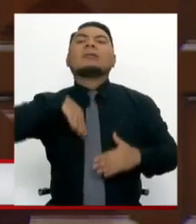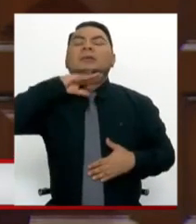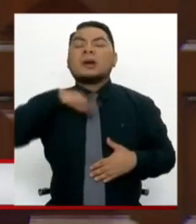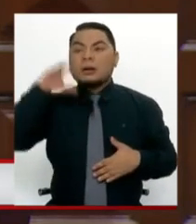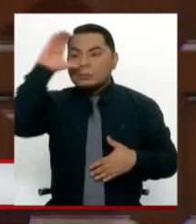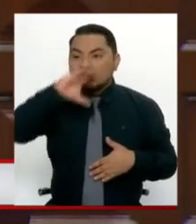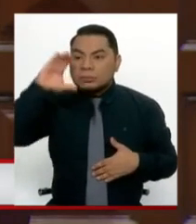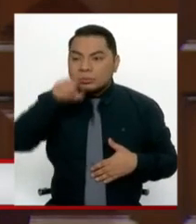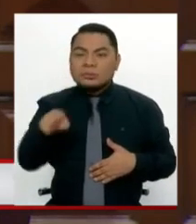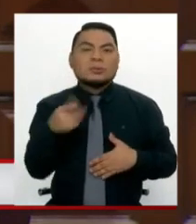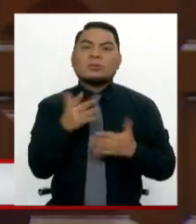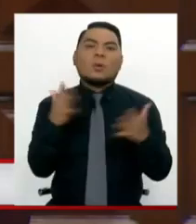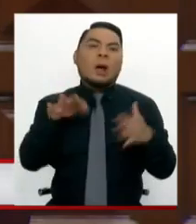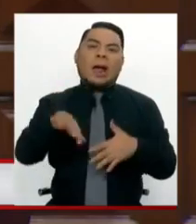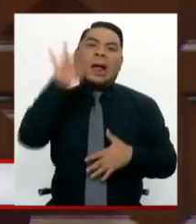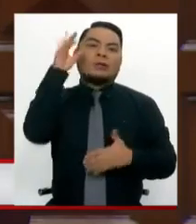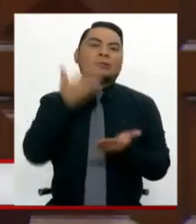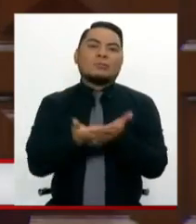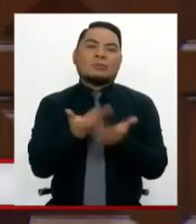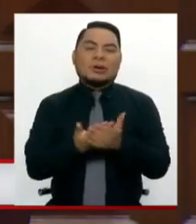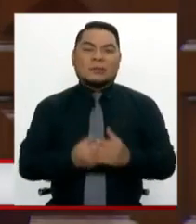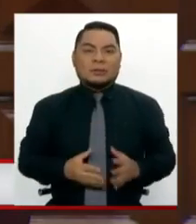pruebas porque no la van a encontrar.